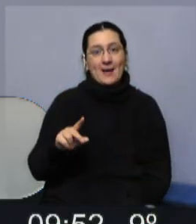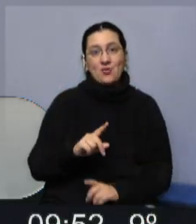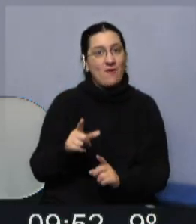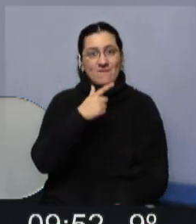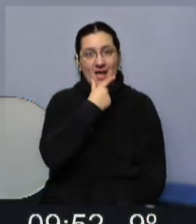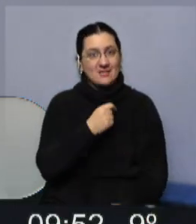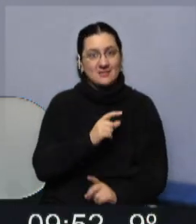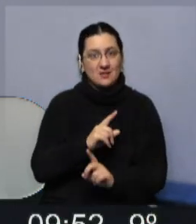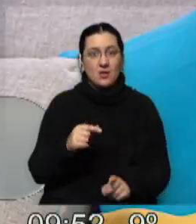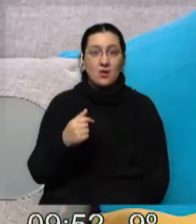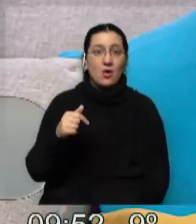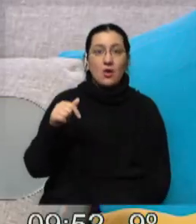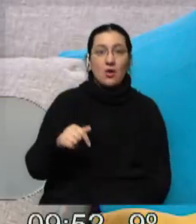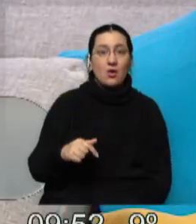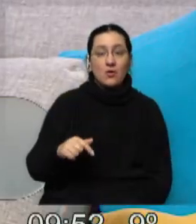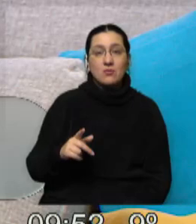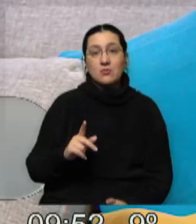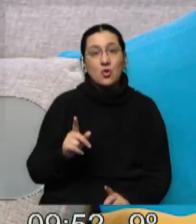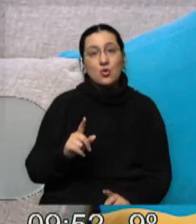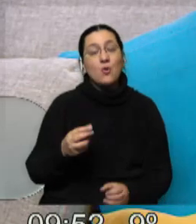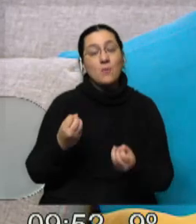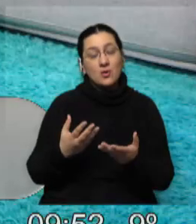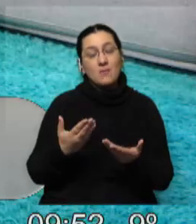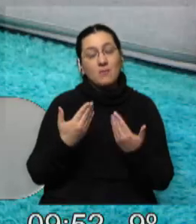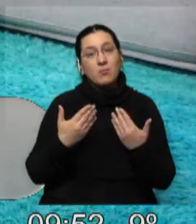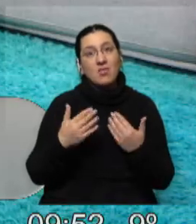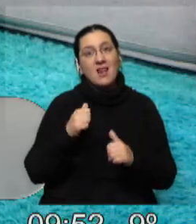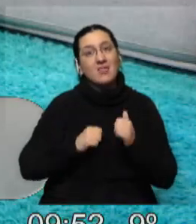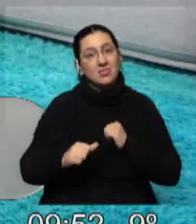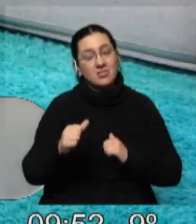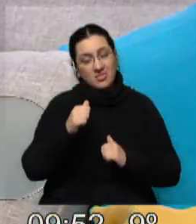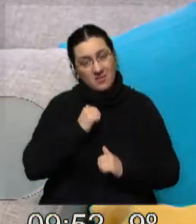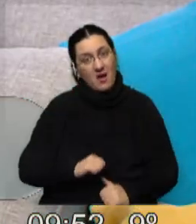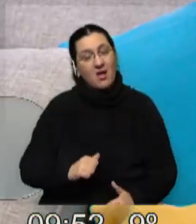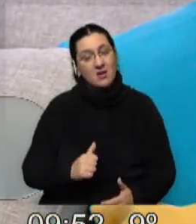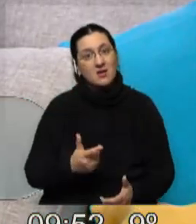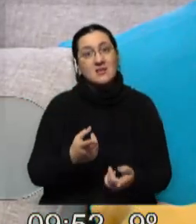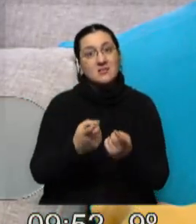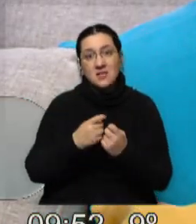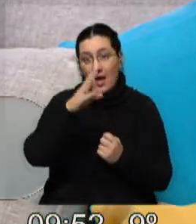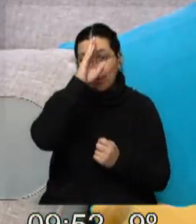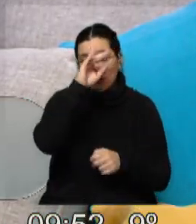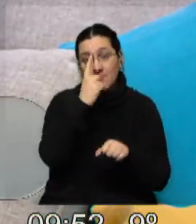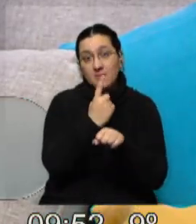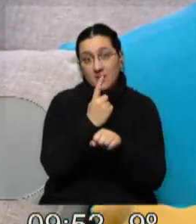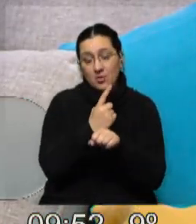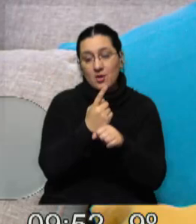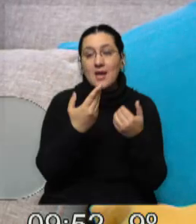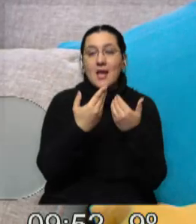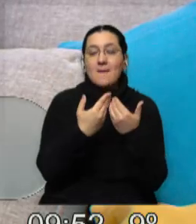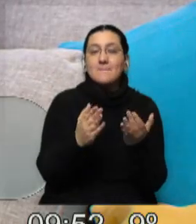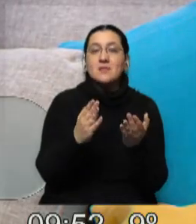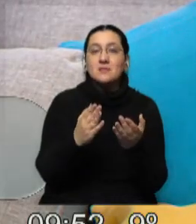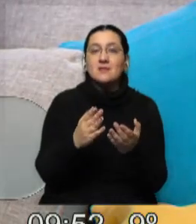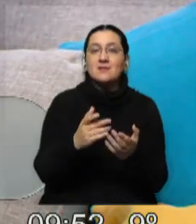más. Hoy voy a no. hacer... No, te puedes lastimar. Sí, exactamente. Puedes lastimar. Entonces, la idea es de que suelen empezar con